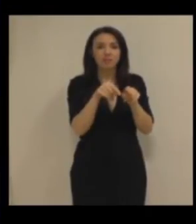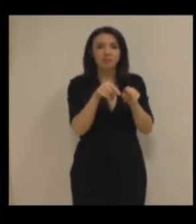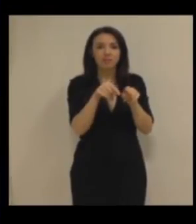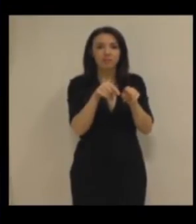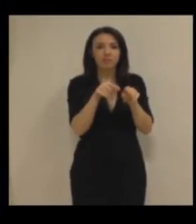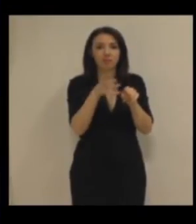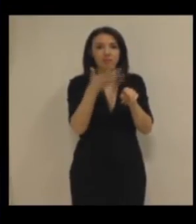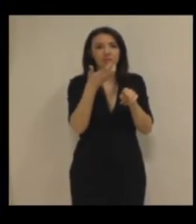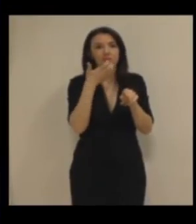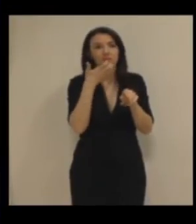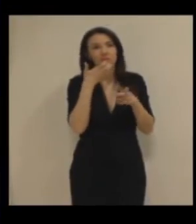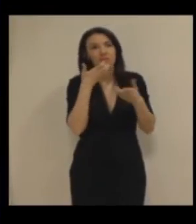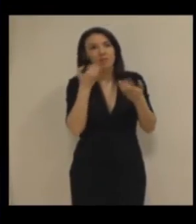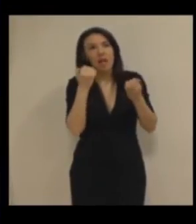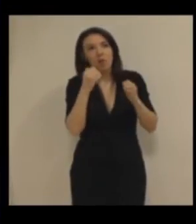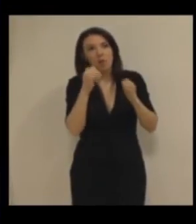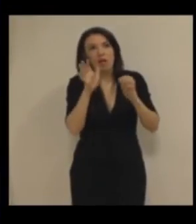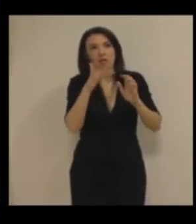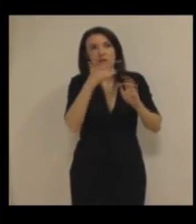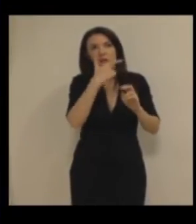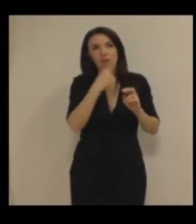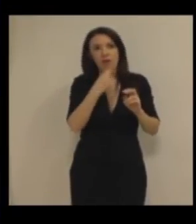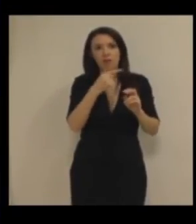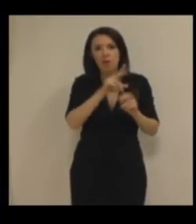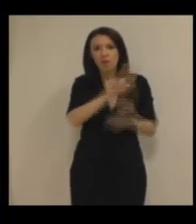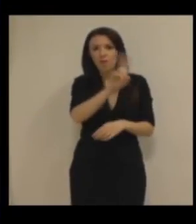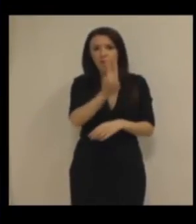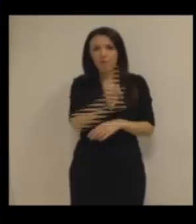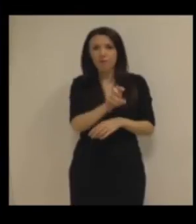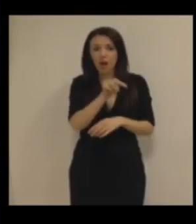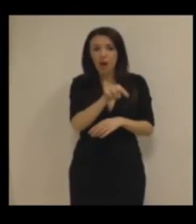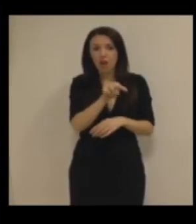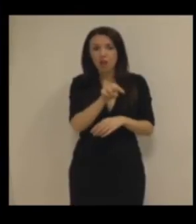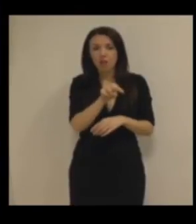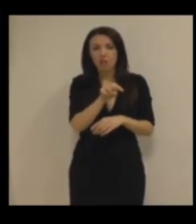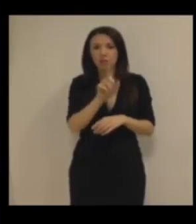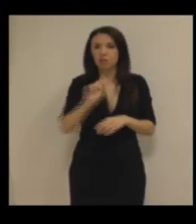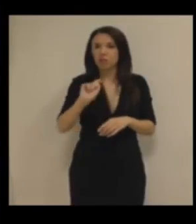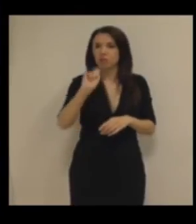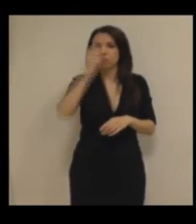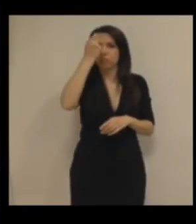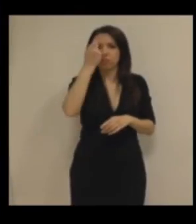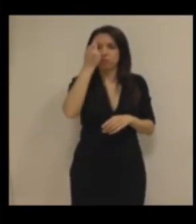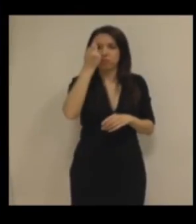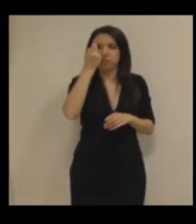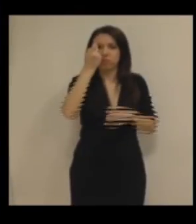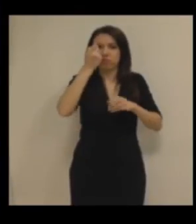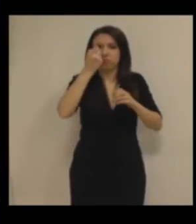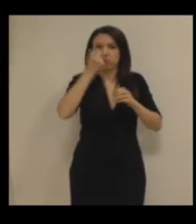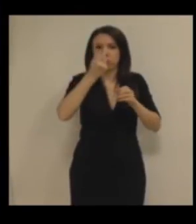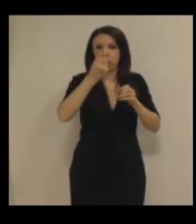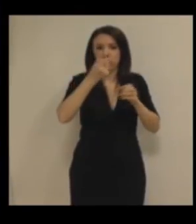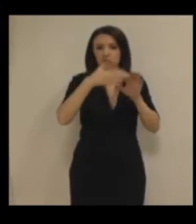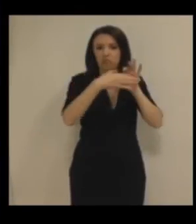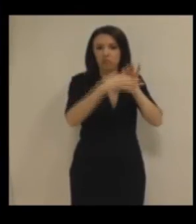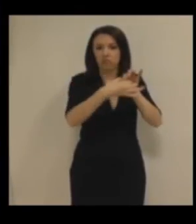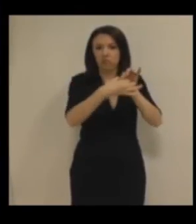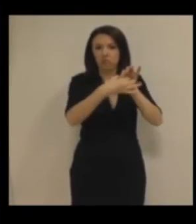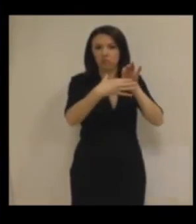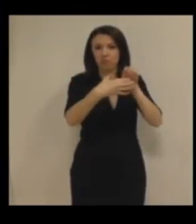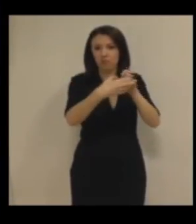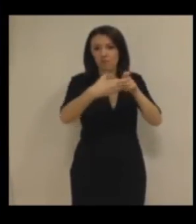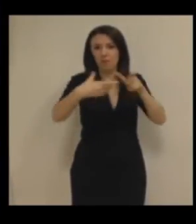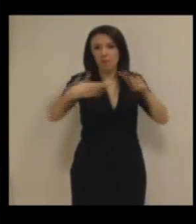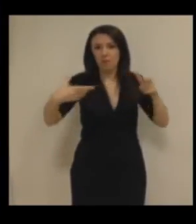si esa definición, a lo mejor aunque sencilla, es útil, su éxito se traslada, se abre su campo,